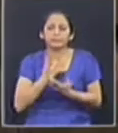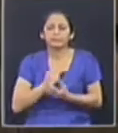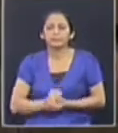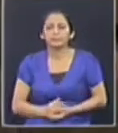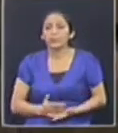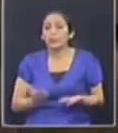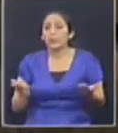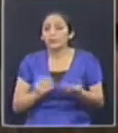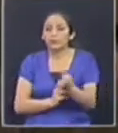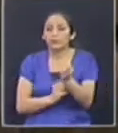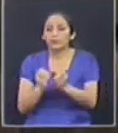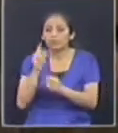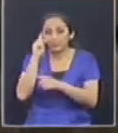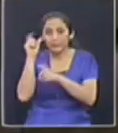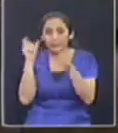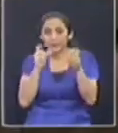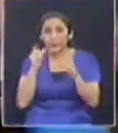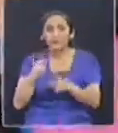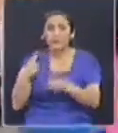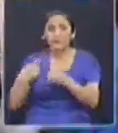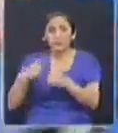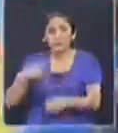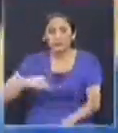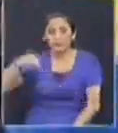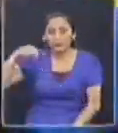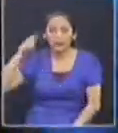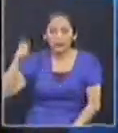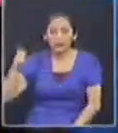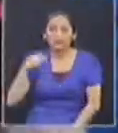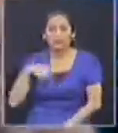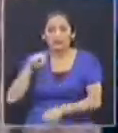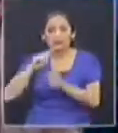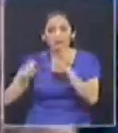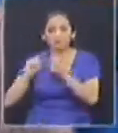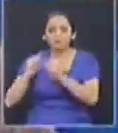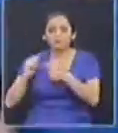fiscalía, ubicado en el norte de Quito. Santiago Villasañay, Telerama Noticias.